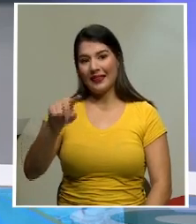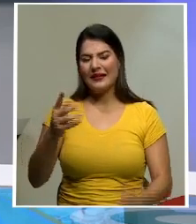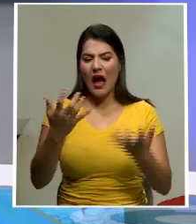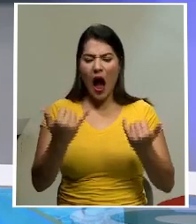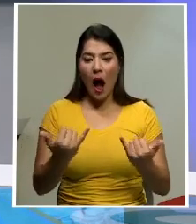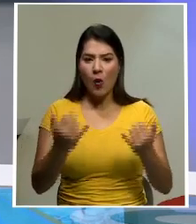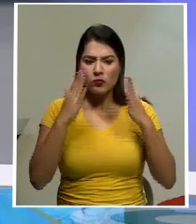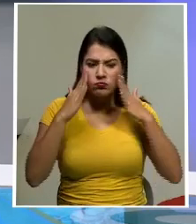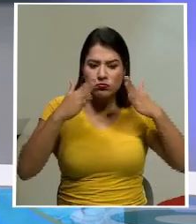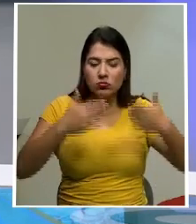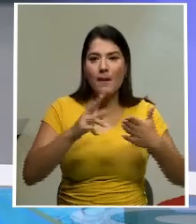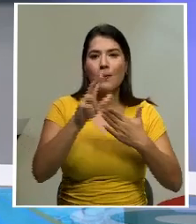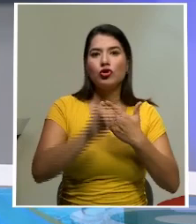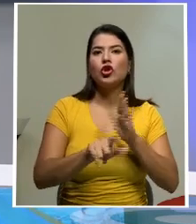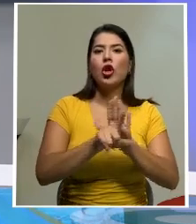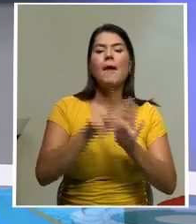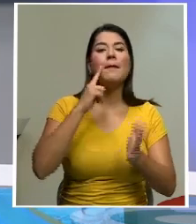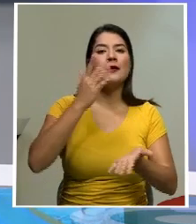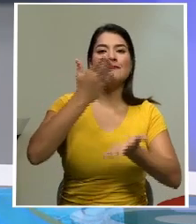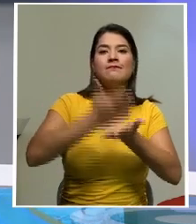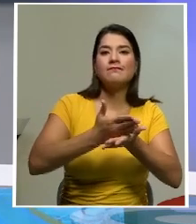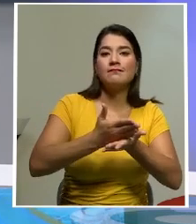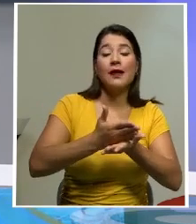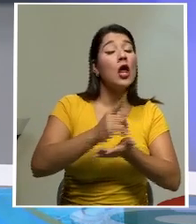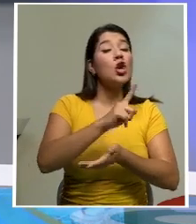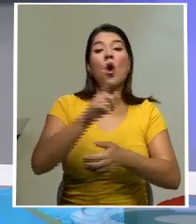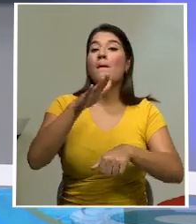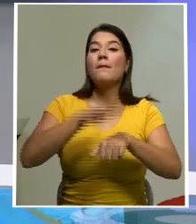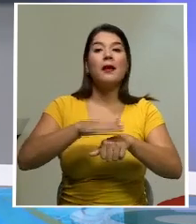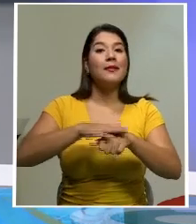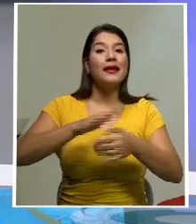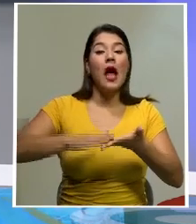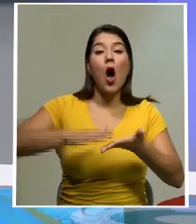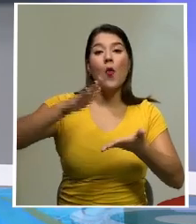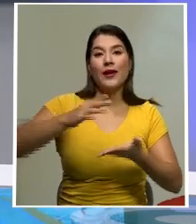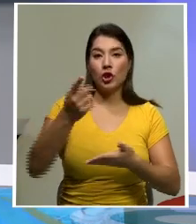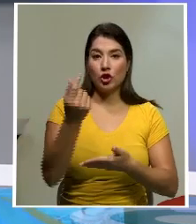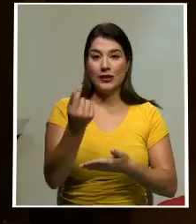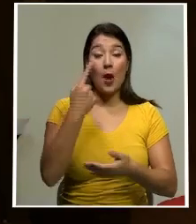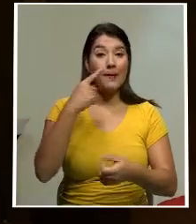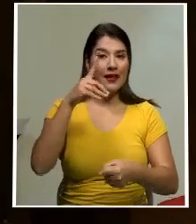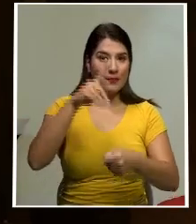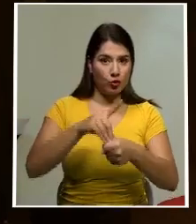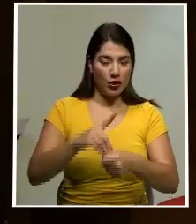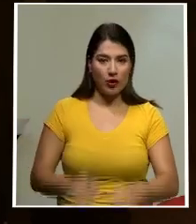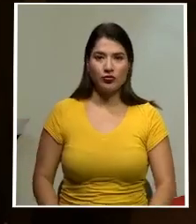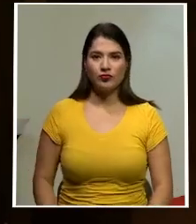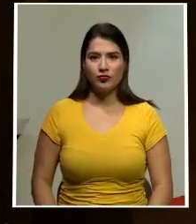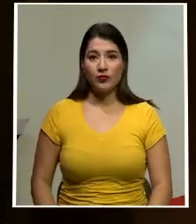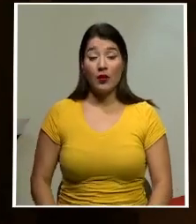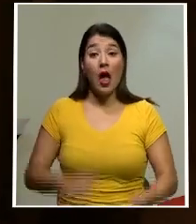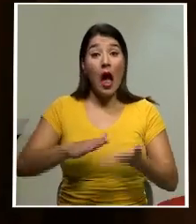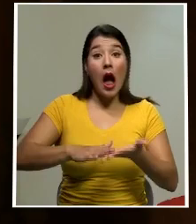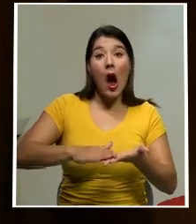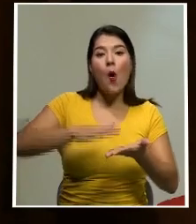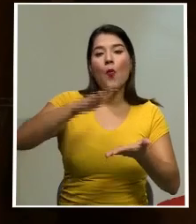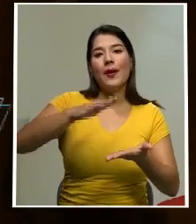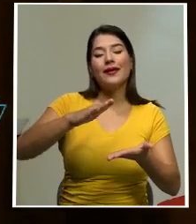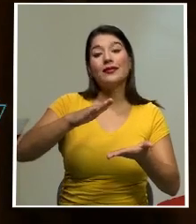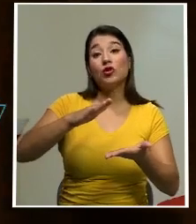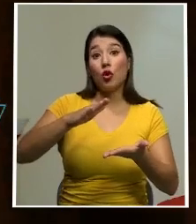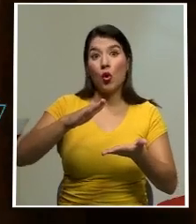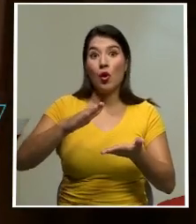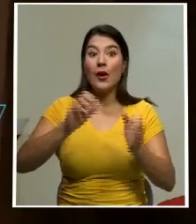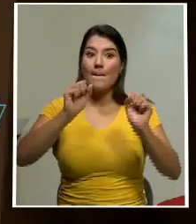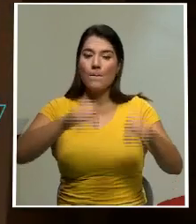salarial de los diputados. Los legisladores aseguran que esto les tomó por sorpresa. Se trata de un aumento por el costo de vida que